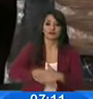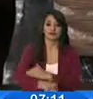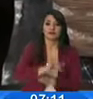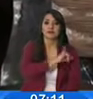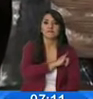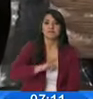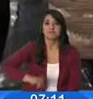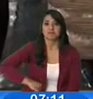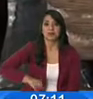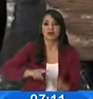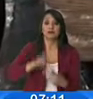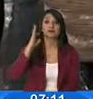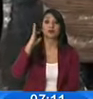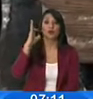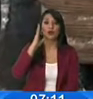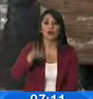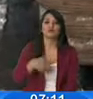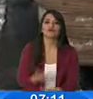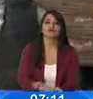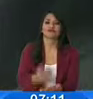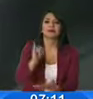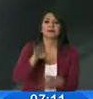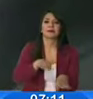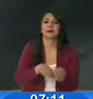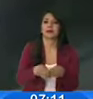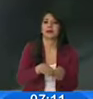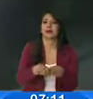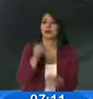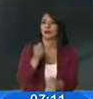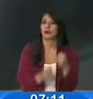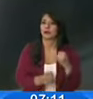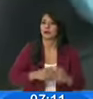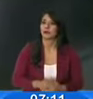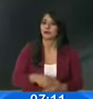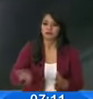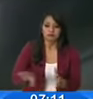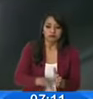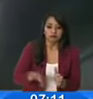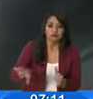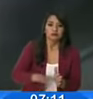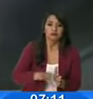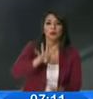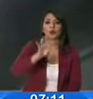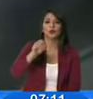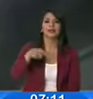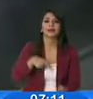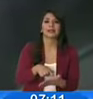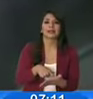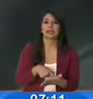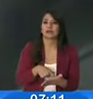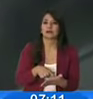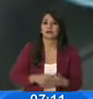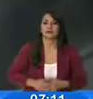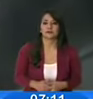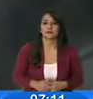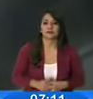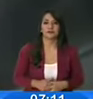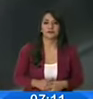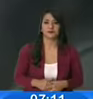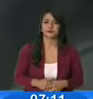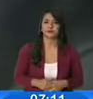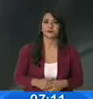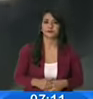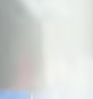por Tulcán y su destino final era Ibarra. Aproximadamente sacaron del mercado 40.000 dosis, informó Iván